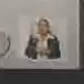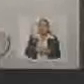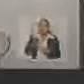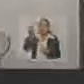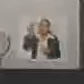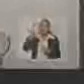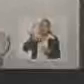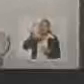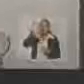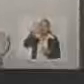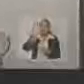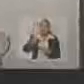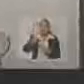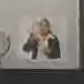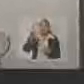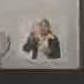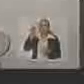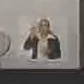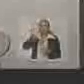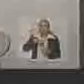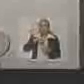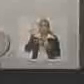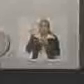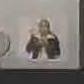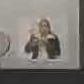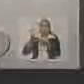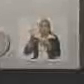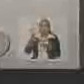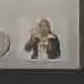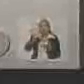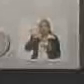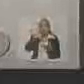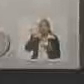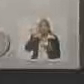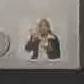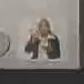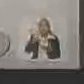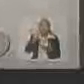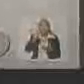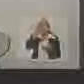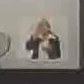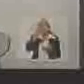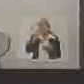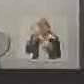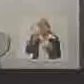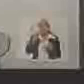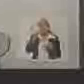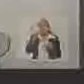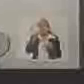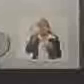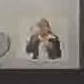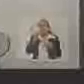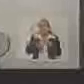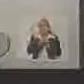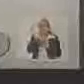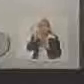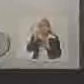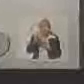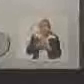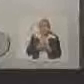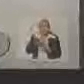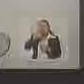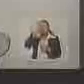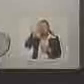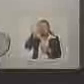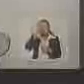de la corrupción, de la falta de transparencia, es la raíz de todos los problemas en Benito Juárez. Debo recordarte, como tú